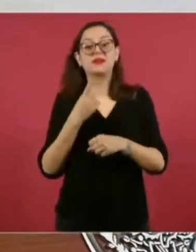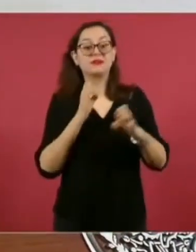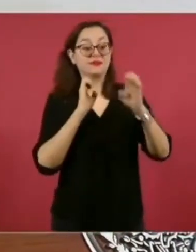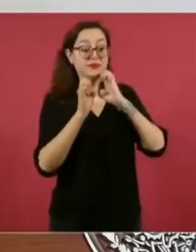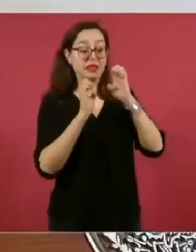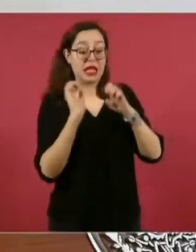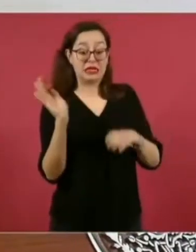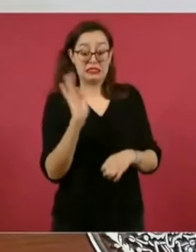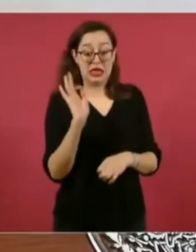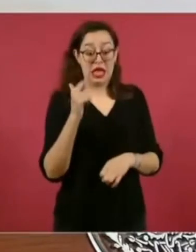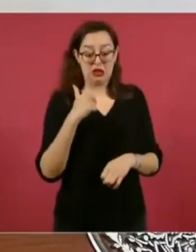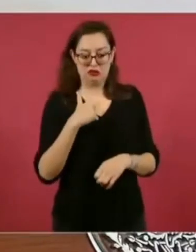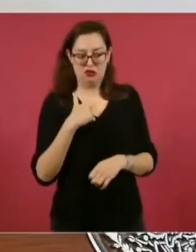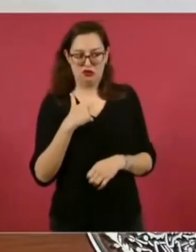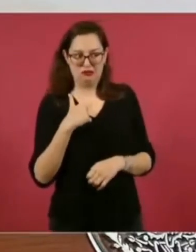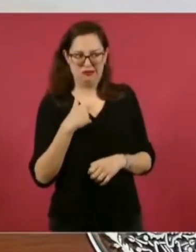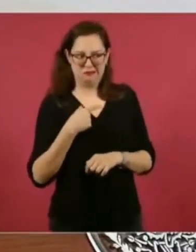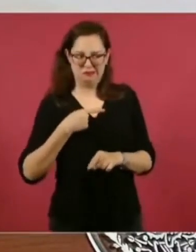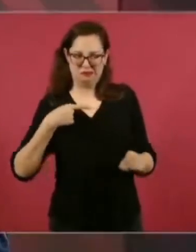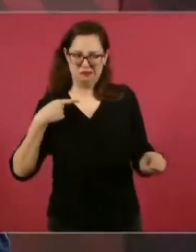más fuerte de lo normal,